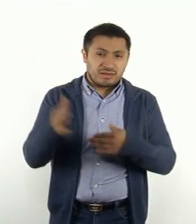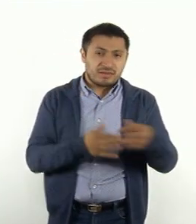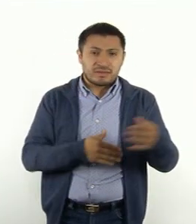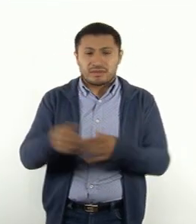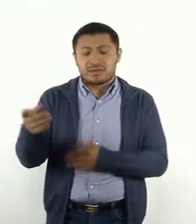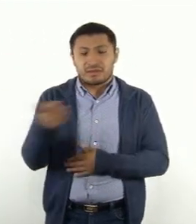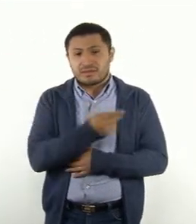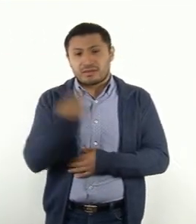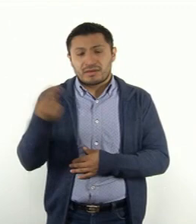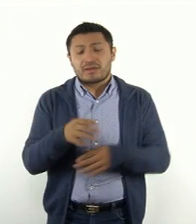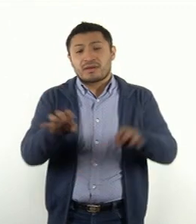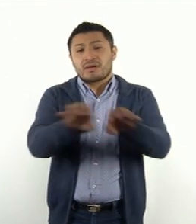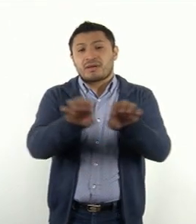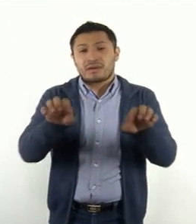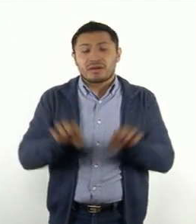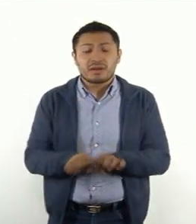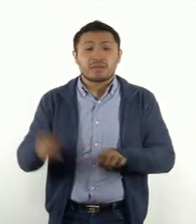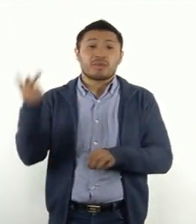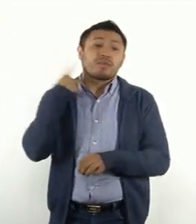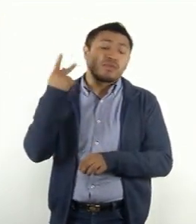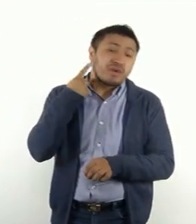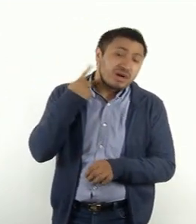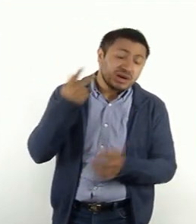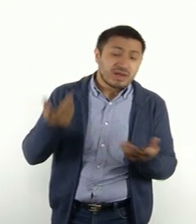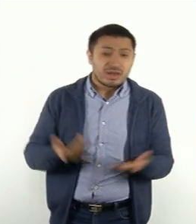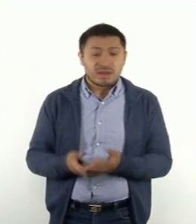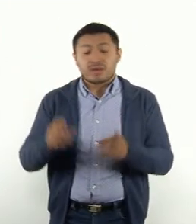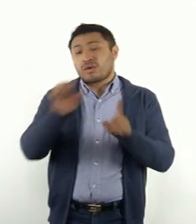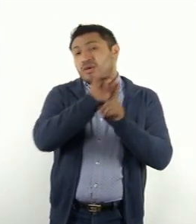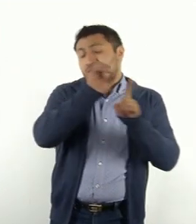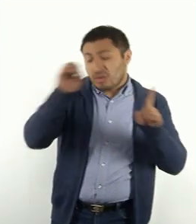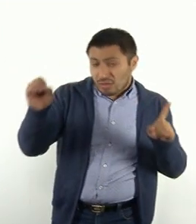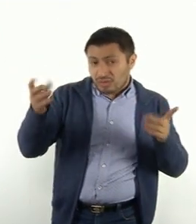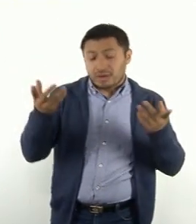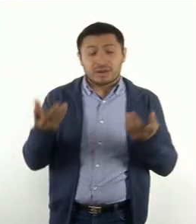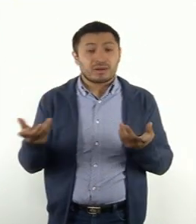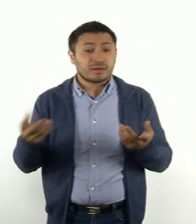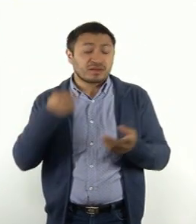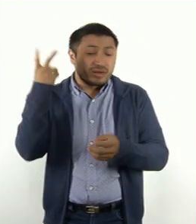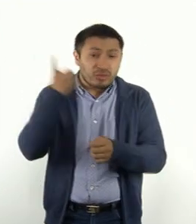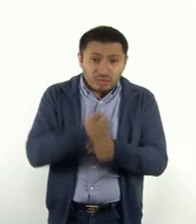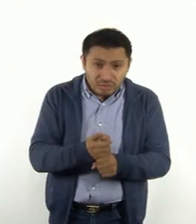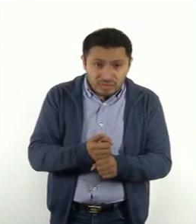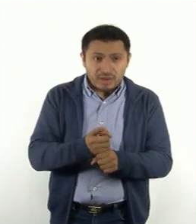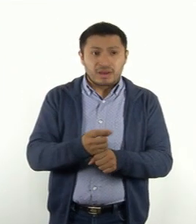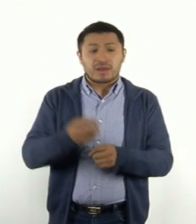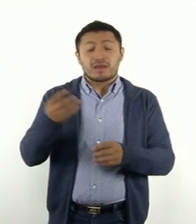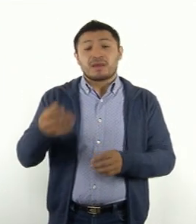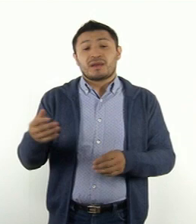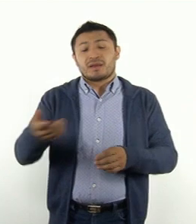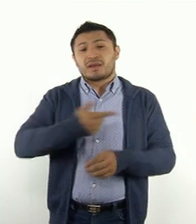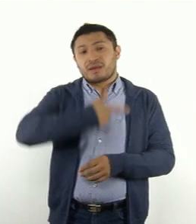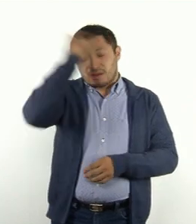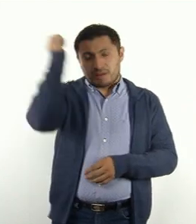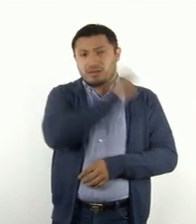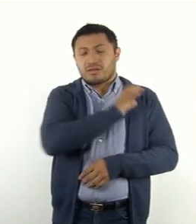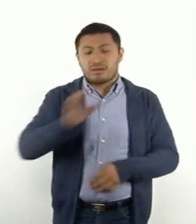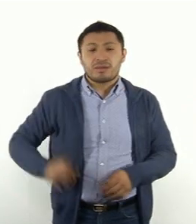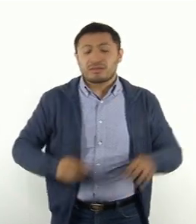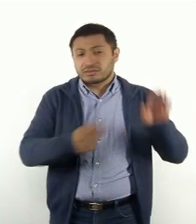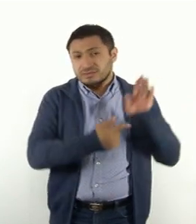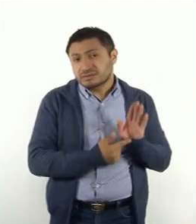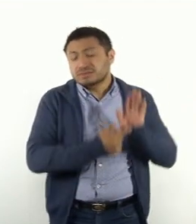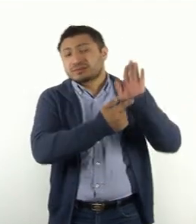de partidos políticos, de organizaciones voluntarias especializadas en la formación y de la postulación de candidatos a los puestos de